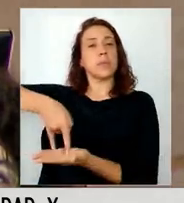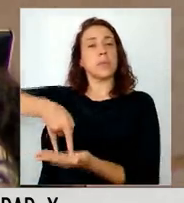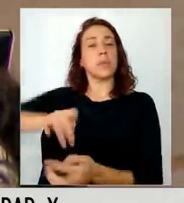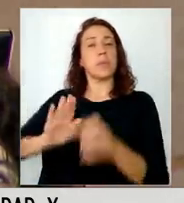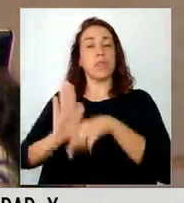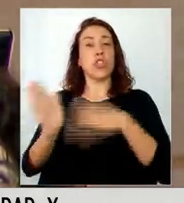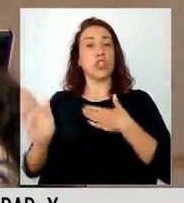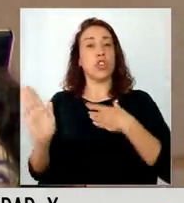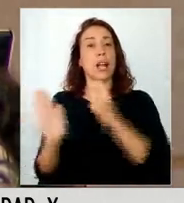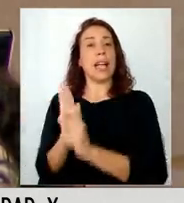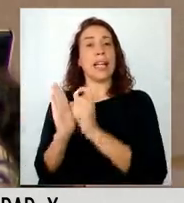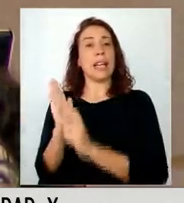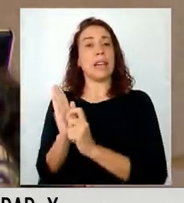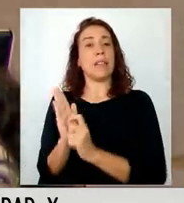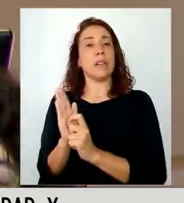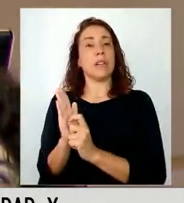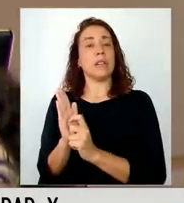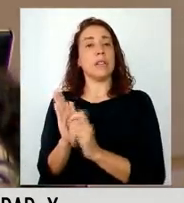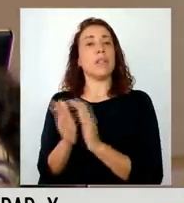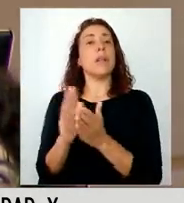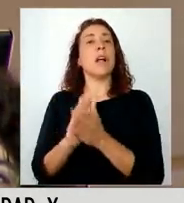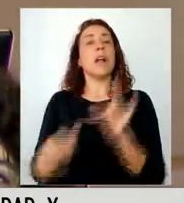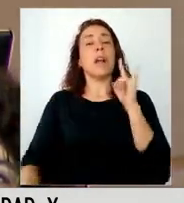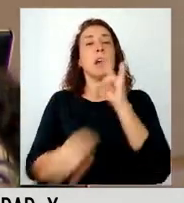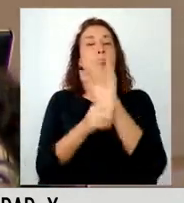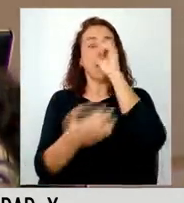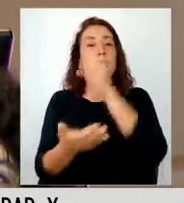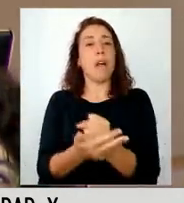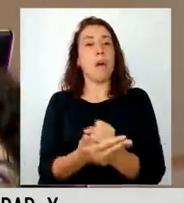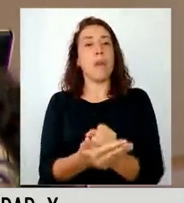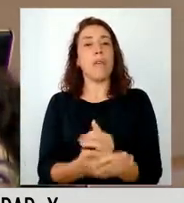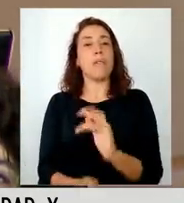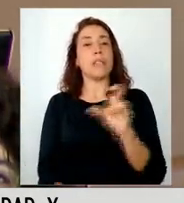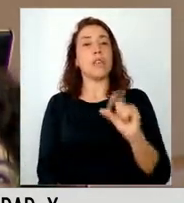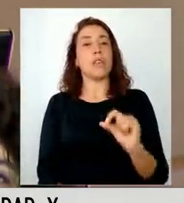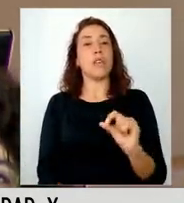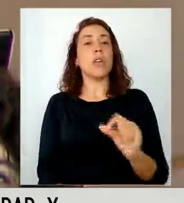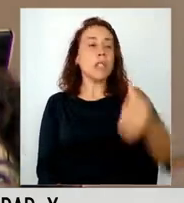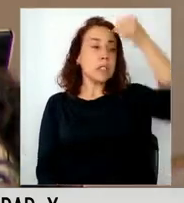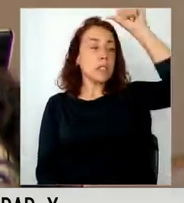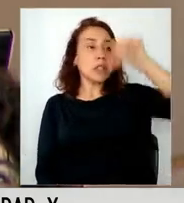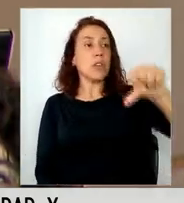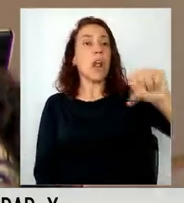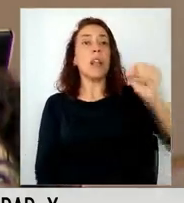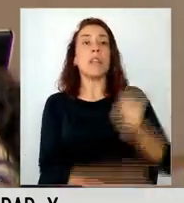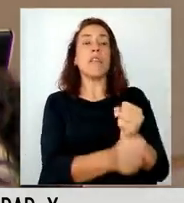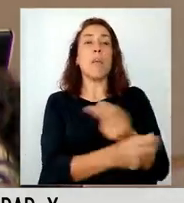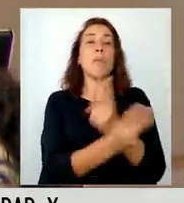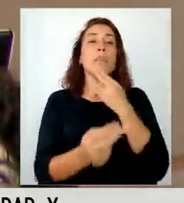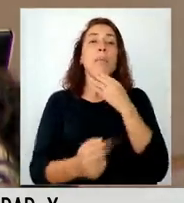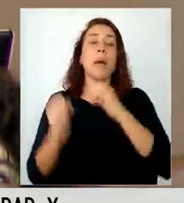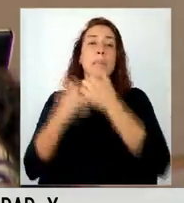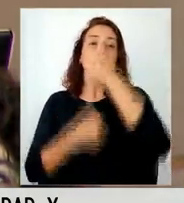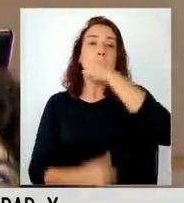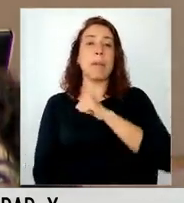conspiración de fraude al fisco donde se sanciona el empleado público y también a los privados espero que haya voluntad política de la derecha a la izquierda